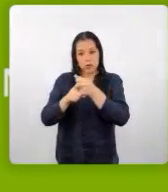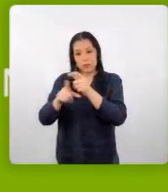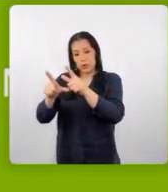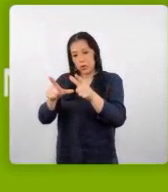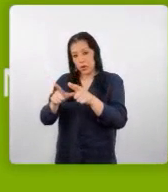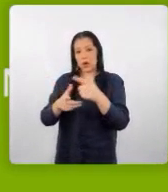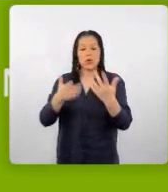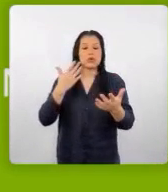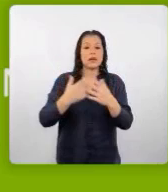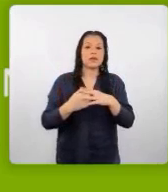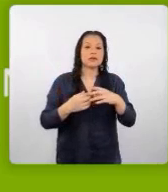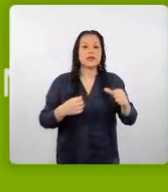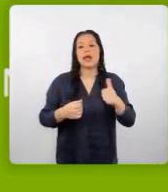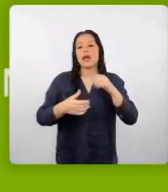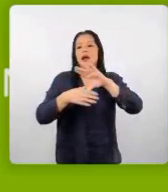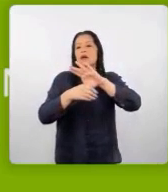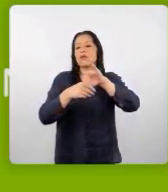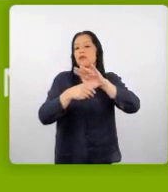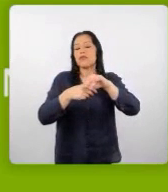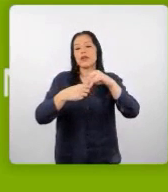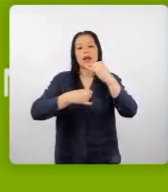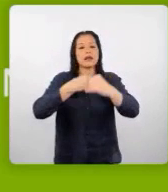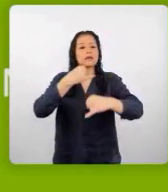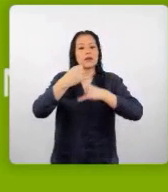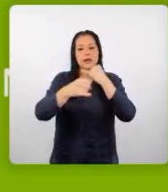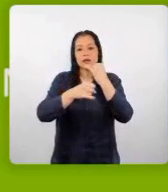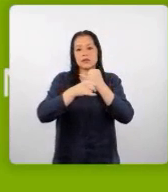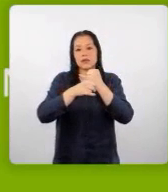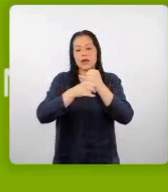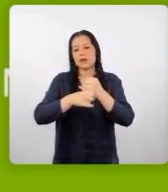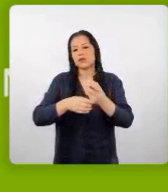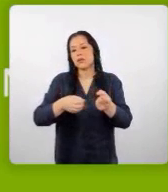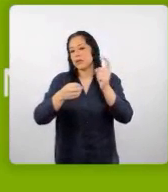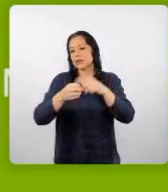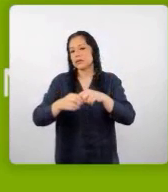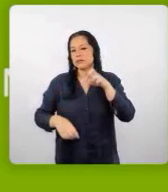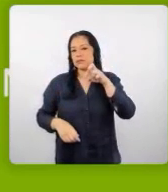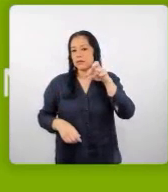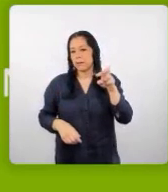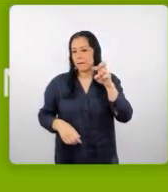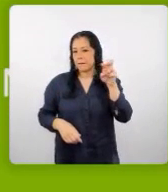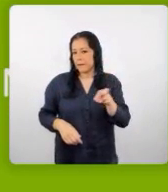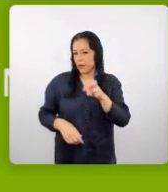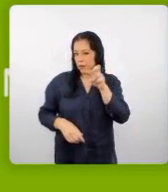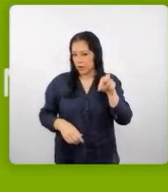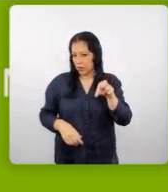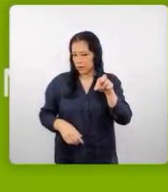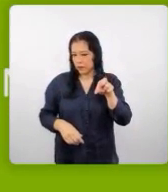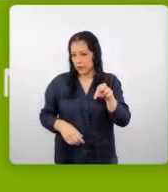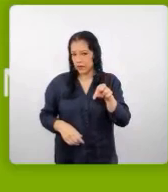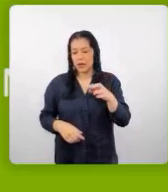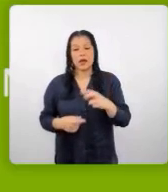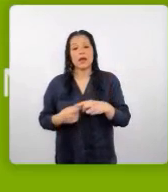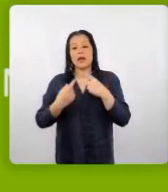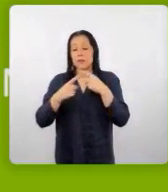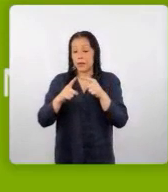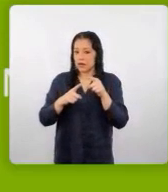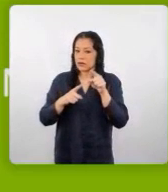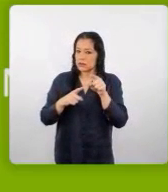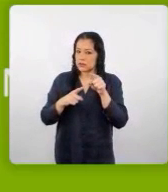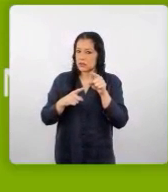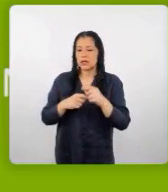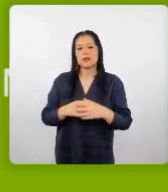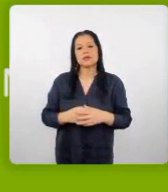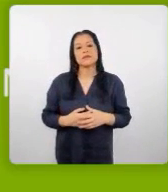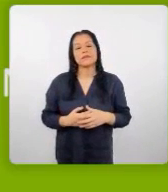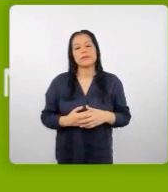puede ser en alguna feria internacional en las cuales participamos PromPerú, no necesariamente en ambas localidades, pero sí es a